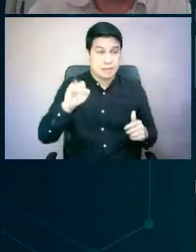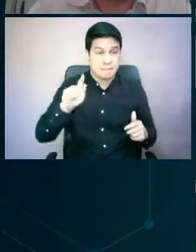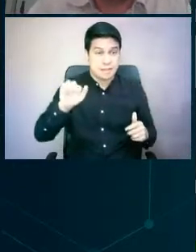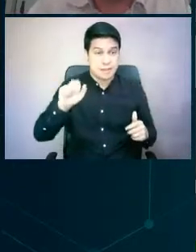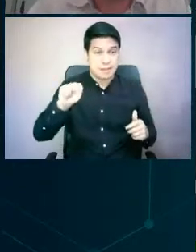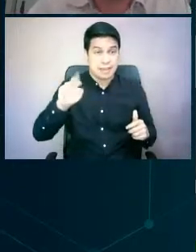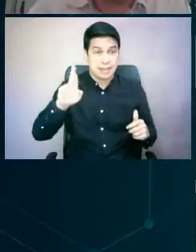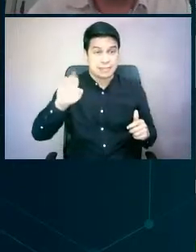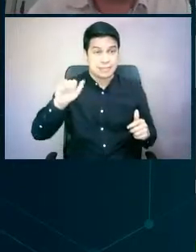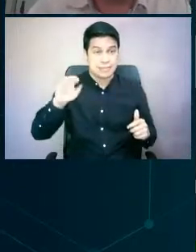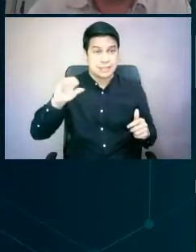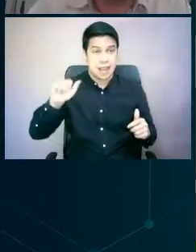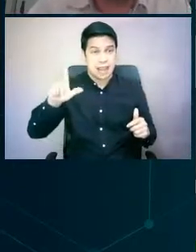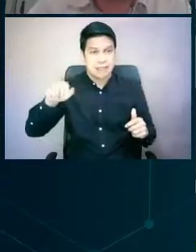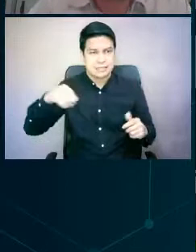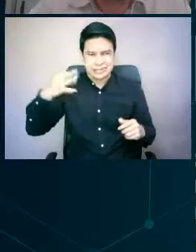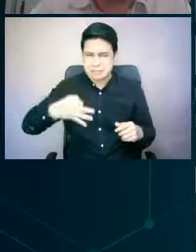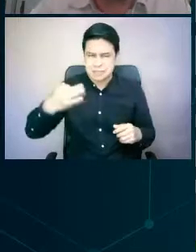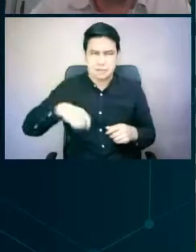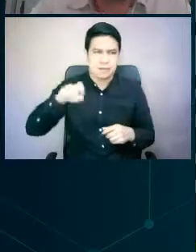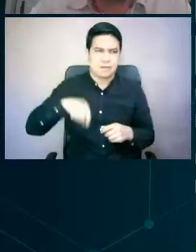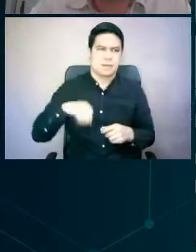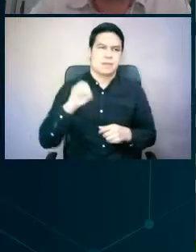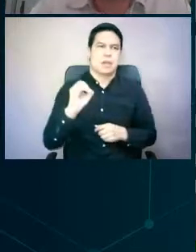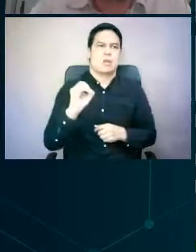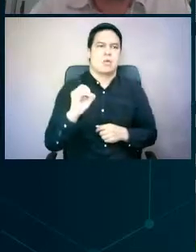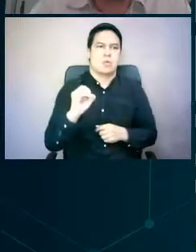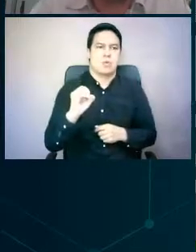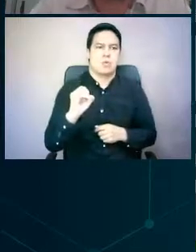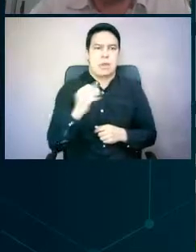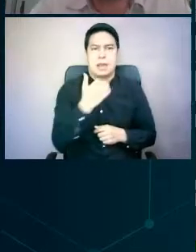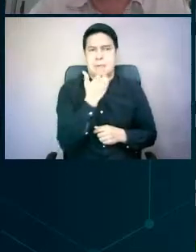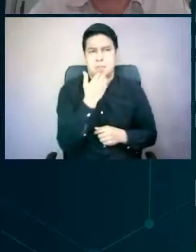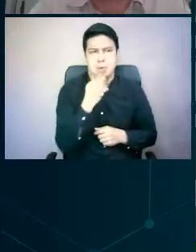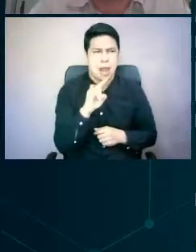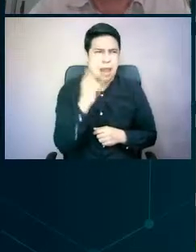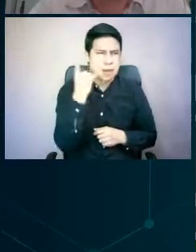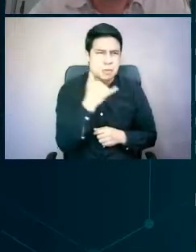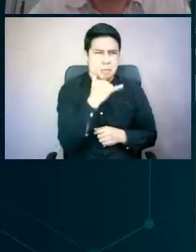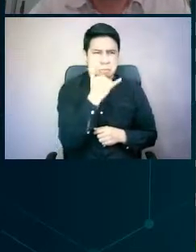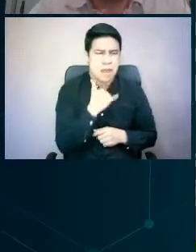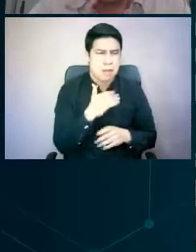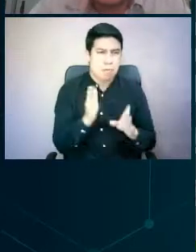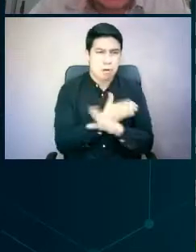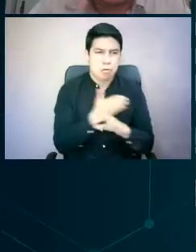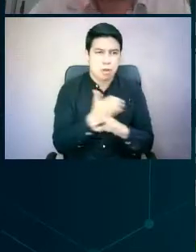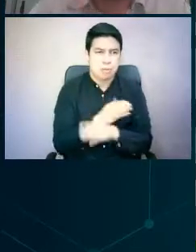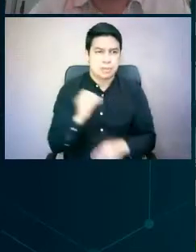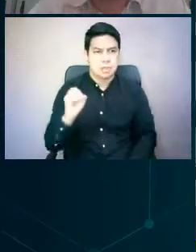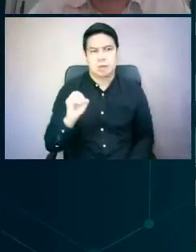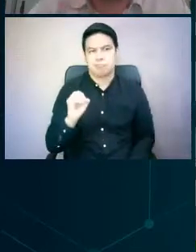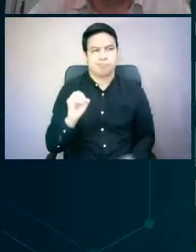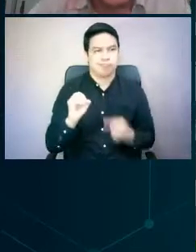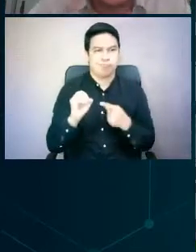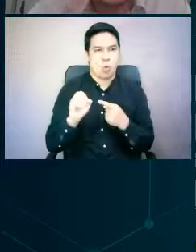Si ocurre algún evento en la red, esa corriente diferencial va a ser diferente de cero. Entonces, ese va a ser el primer parámetro, la